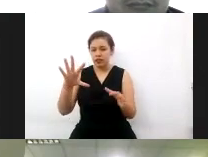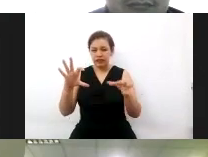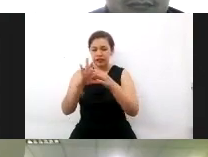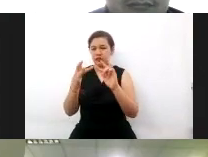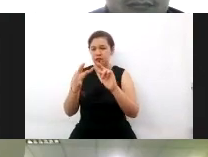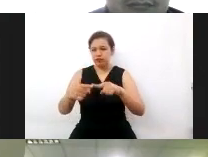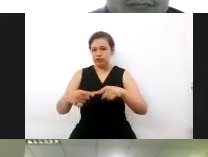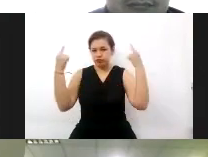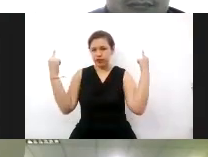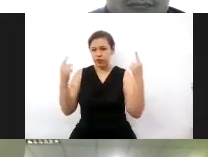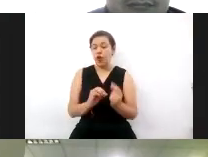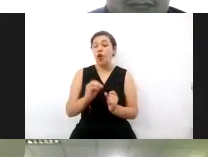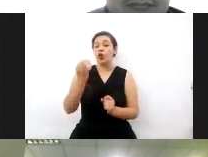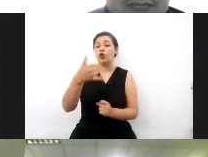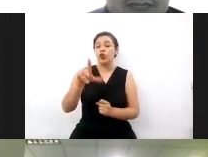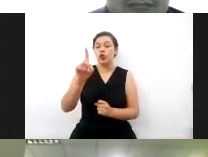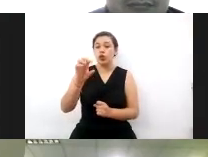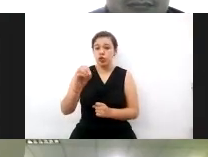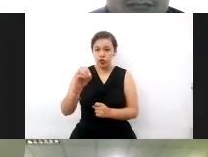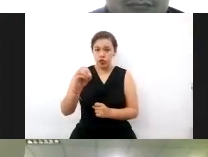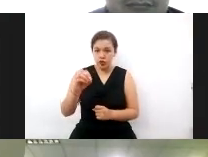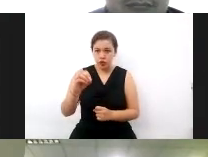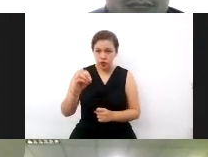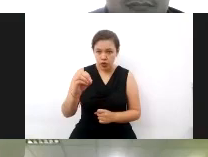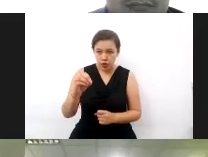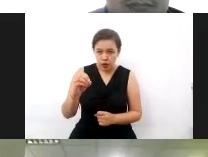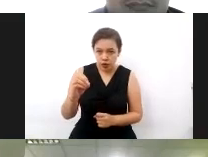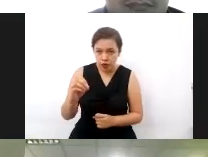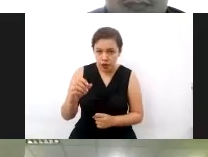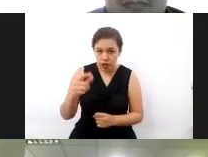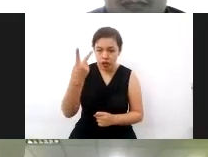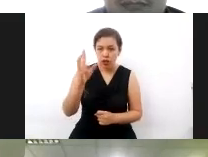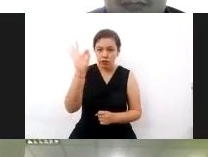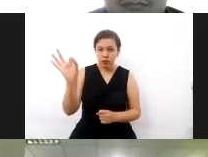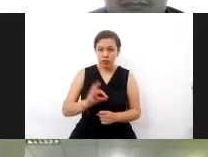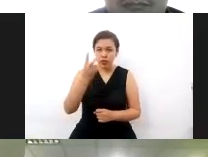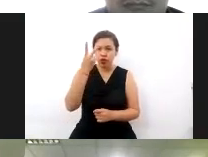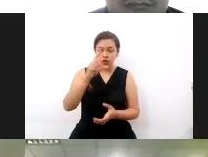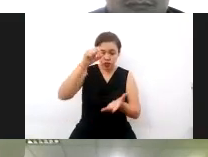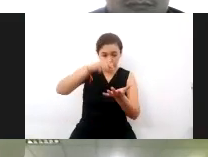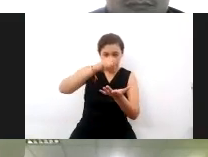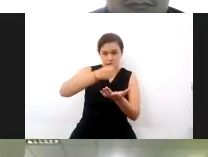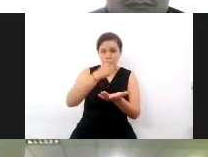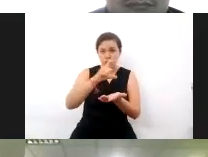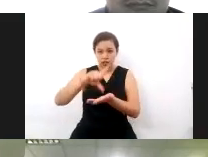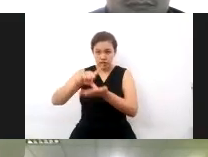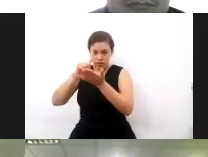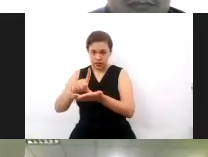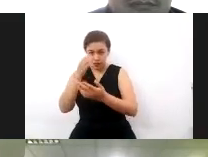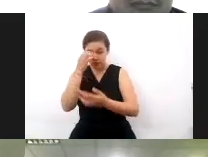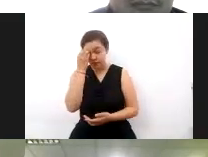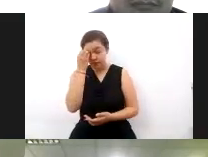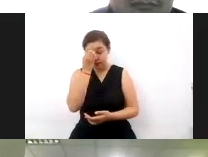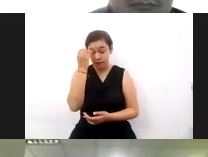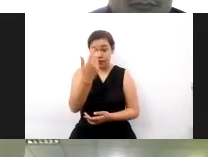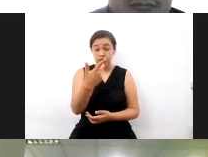al 2% y van a agregar 2 gotas por cada litro de agua, siempre y cuando sea yodo al 2%. Si el yodo es